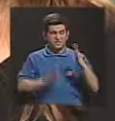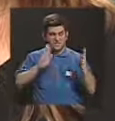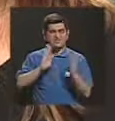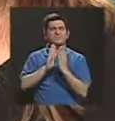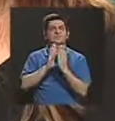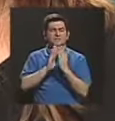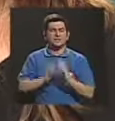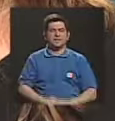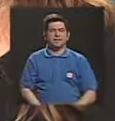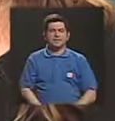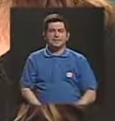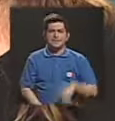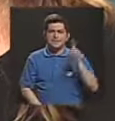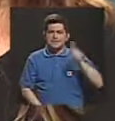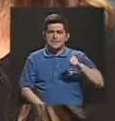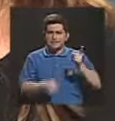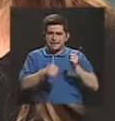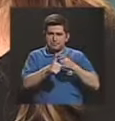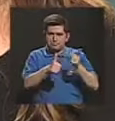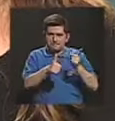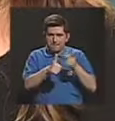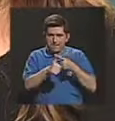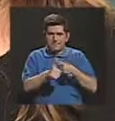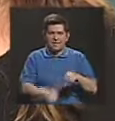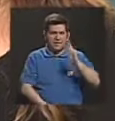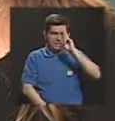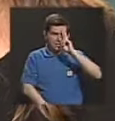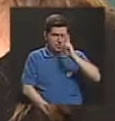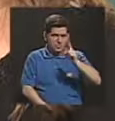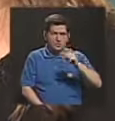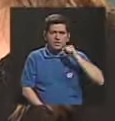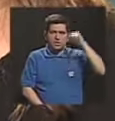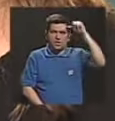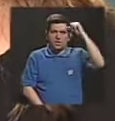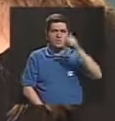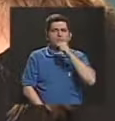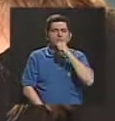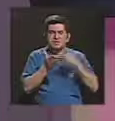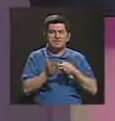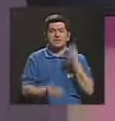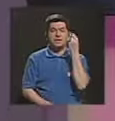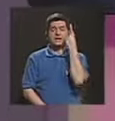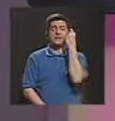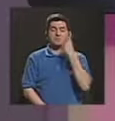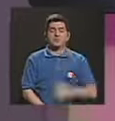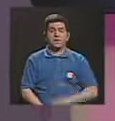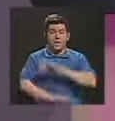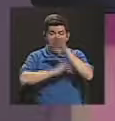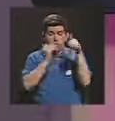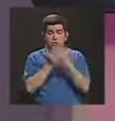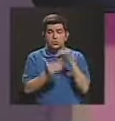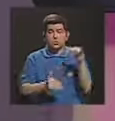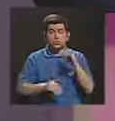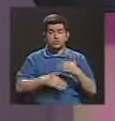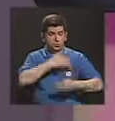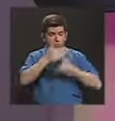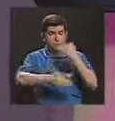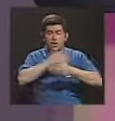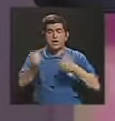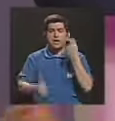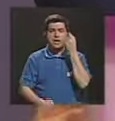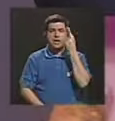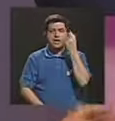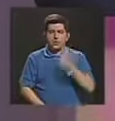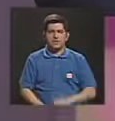que tenemos que partir en primera instancia del respeto del adulto mayor. Claro, y es que también todos vamos para eso y hay que entender